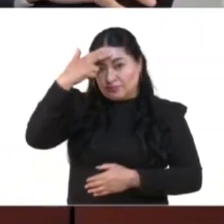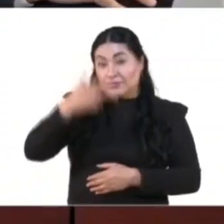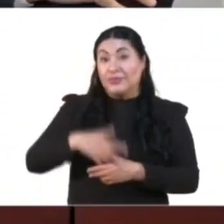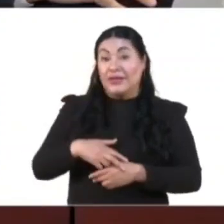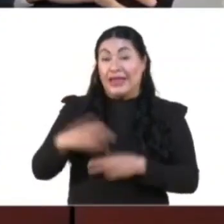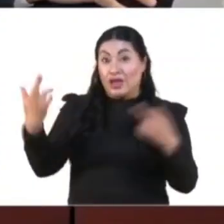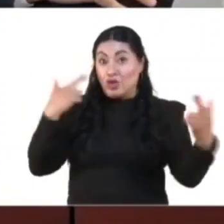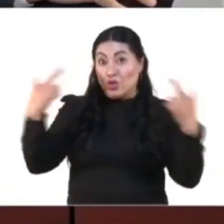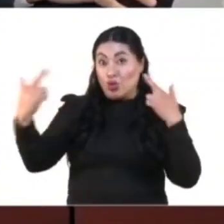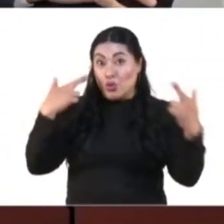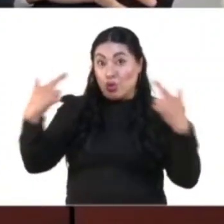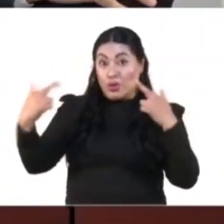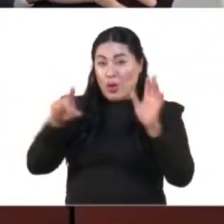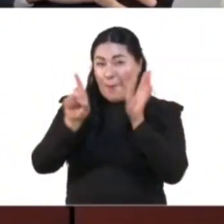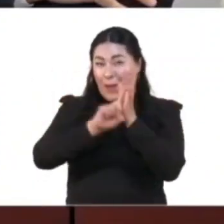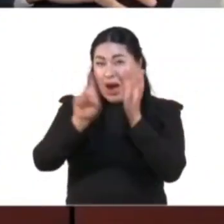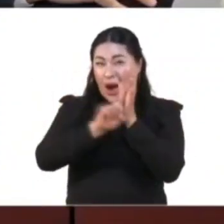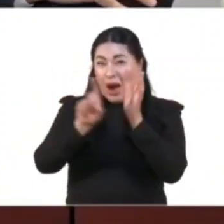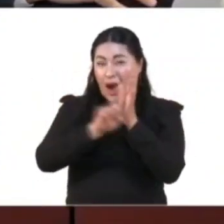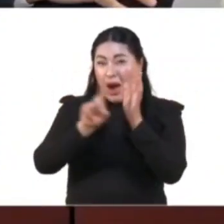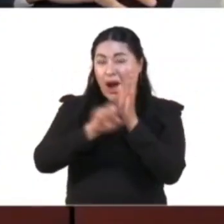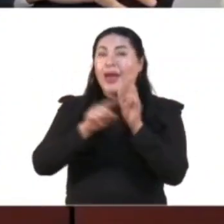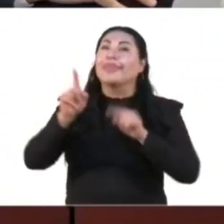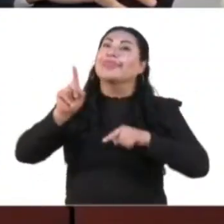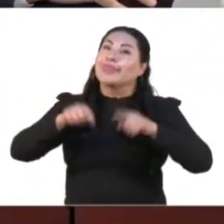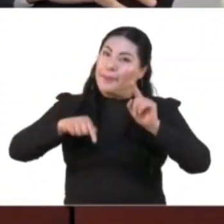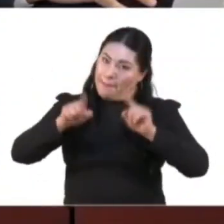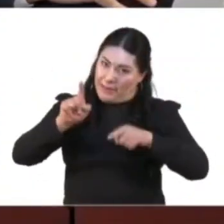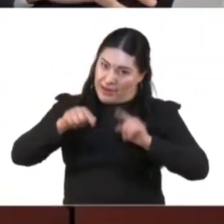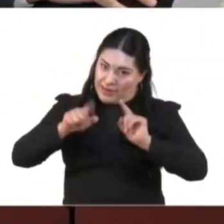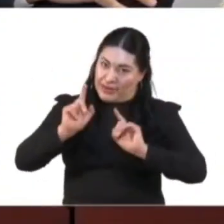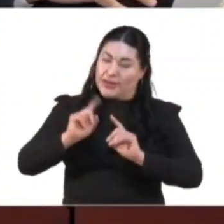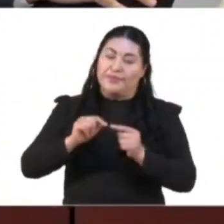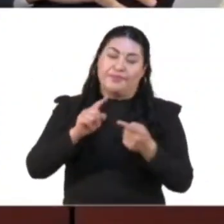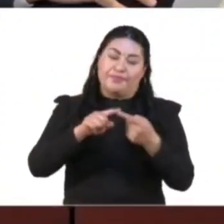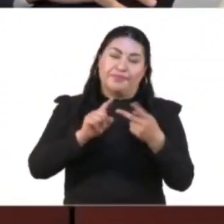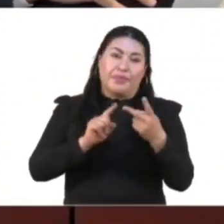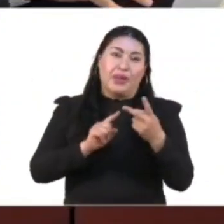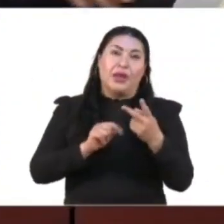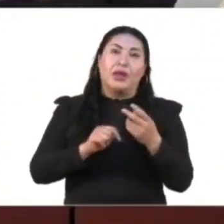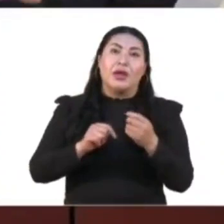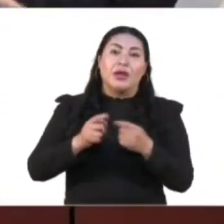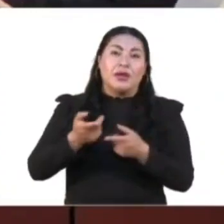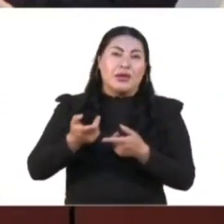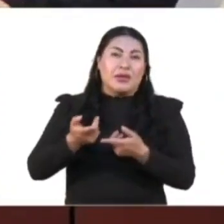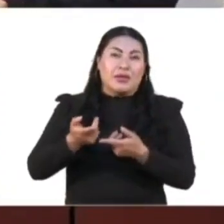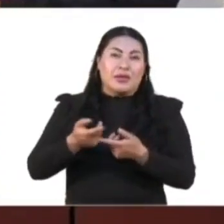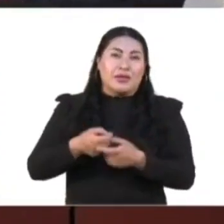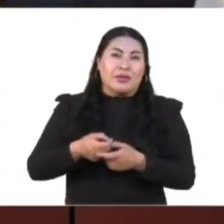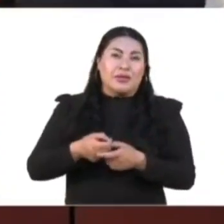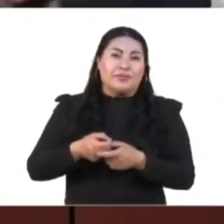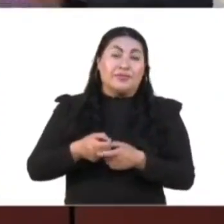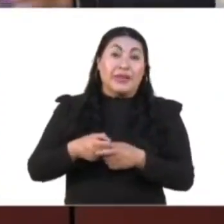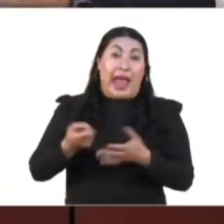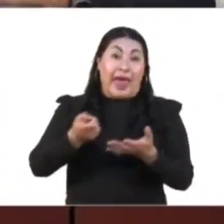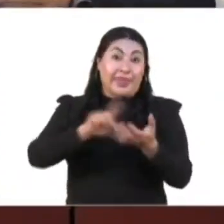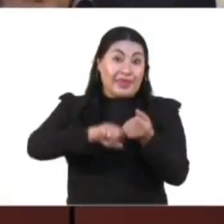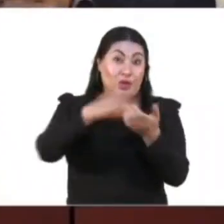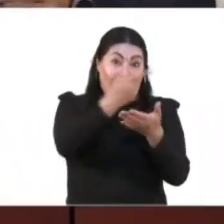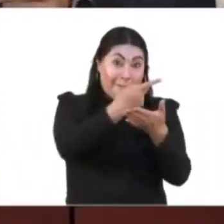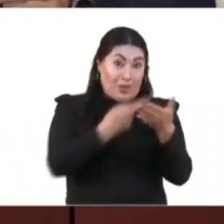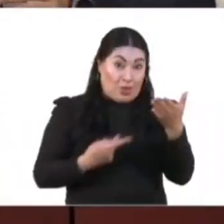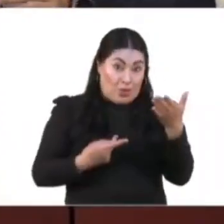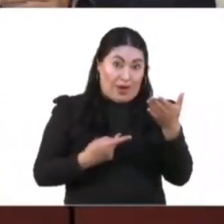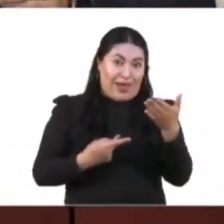del sonido de alerta sísmica depende de varias cosas. En primer lugar, lo que busca aproximar el algoritmo que